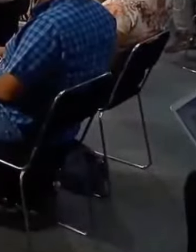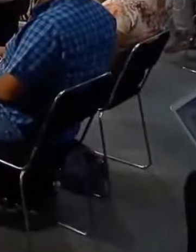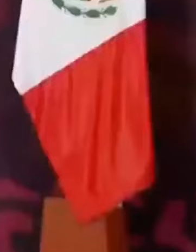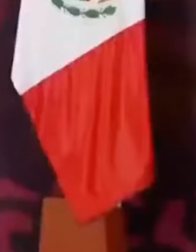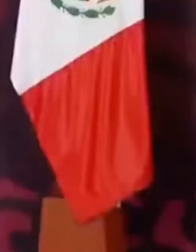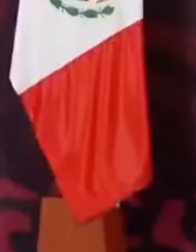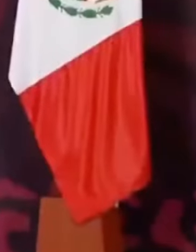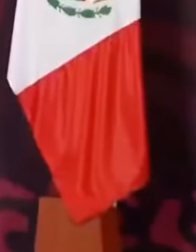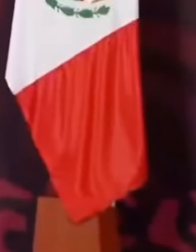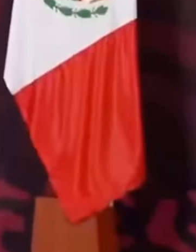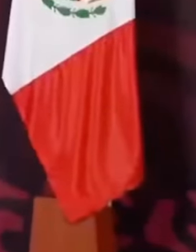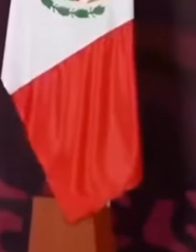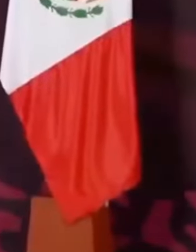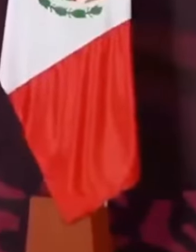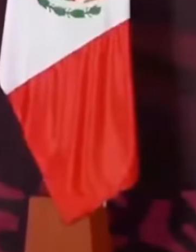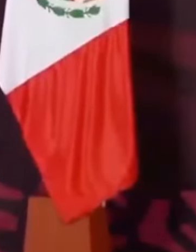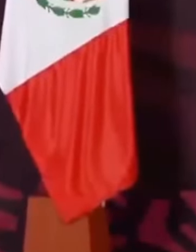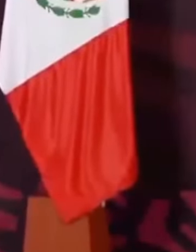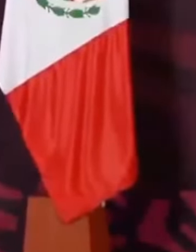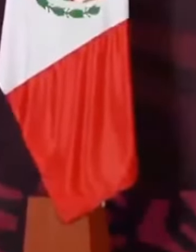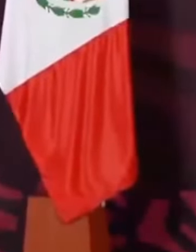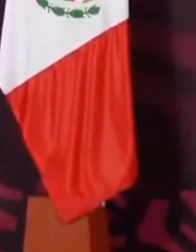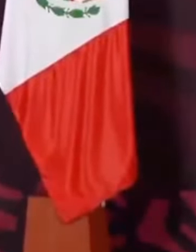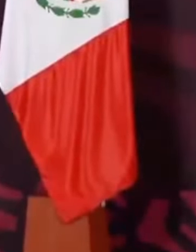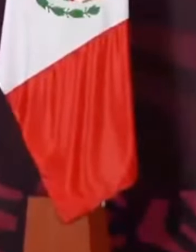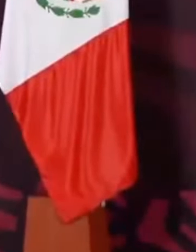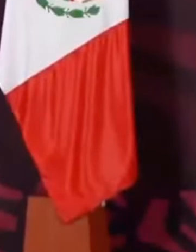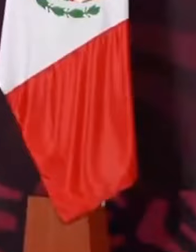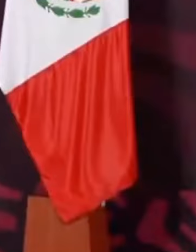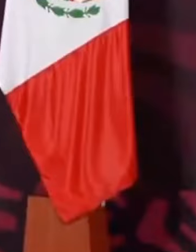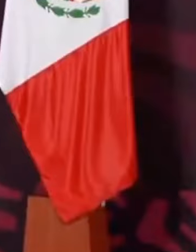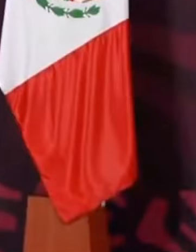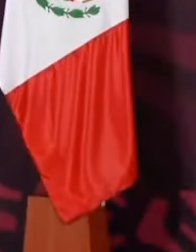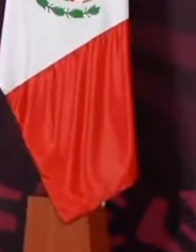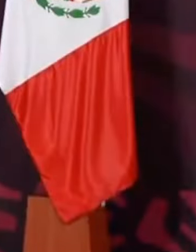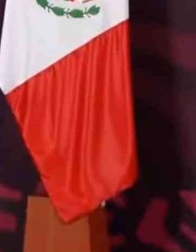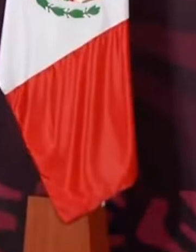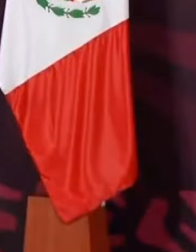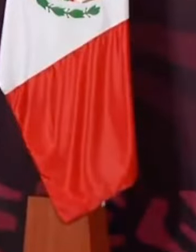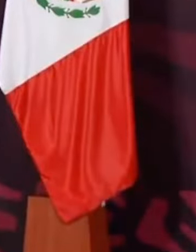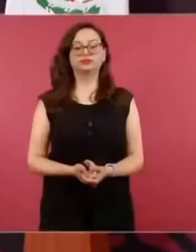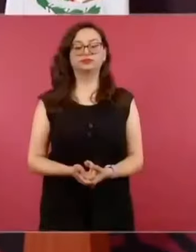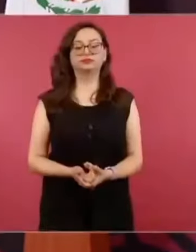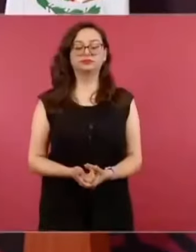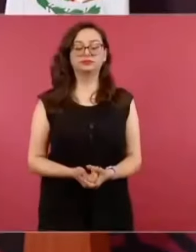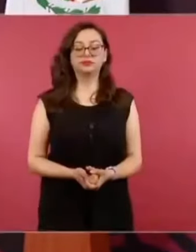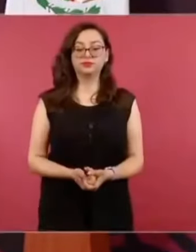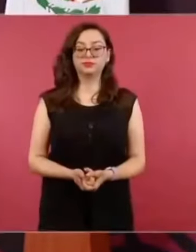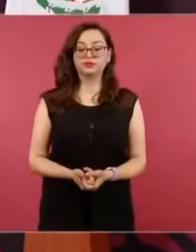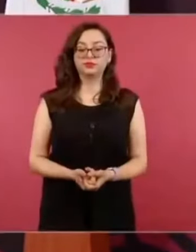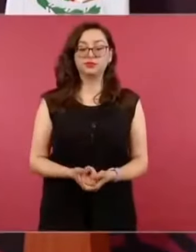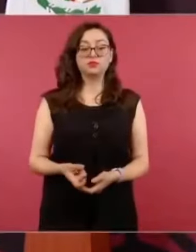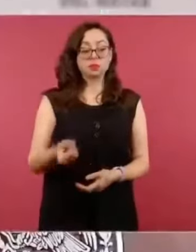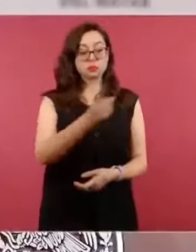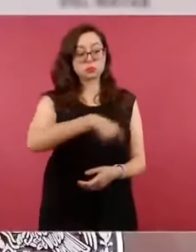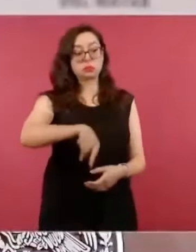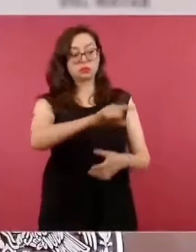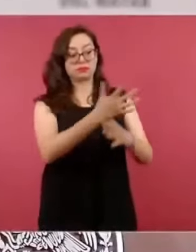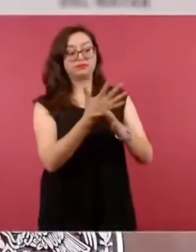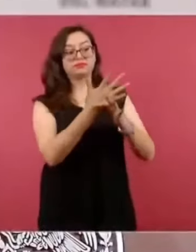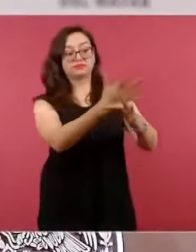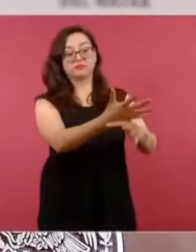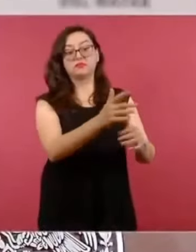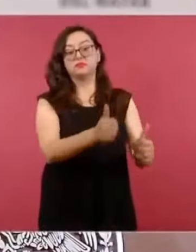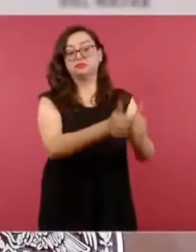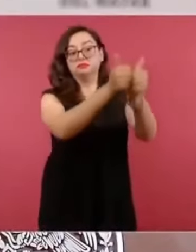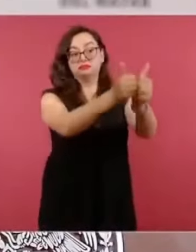ya me voy a ir, y como dicen ellos se van a quedar, o sea, ya nada más me faltan